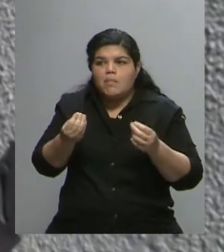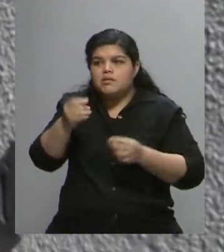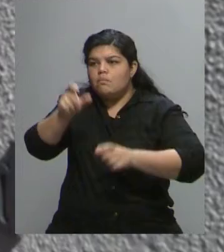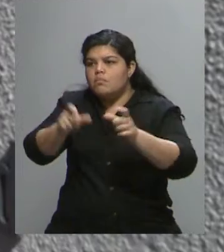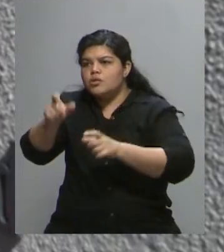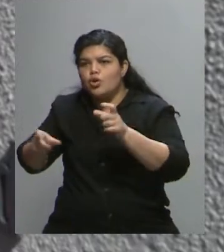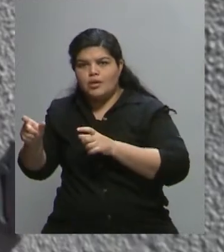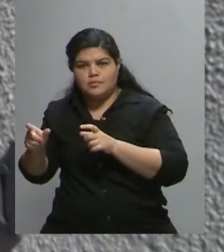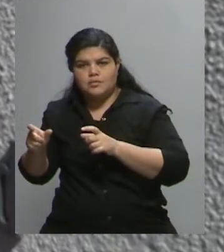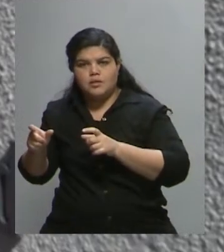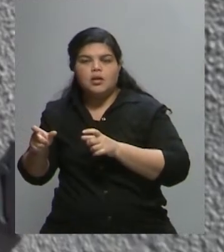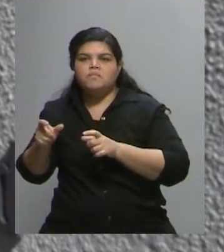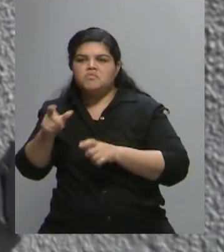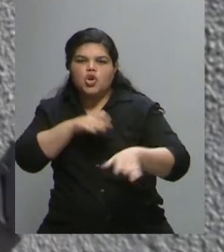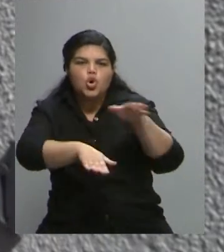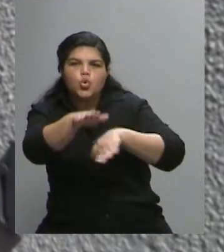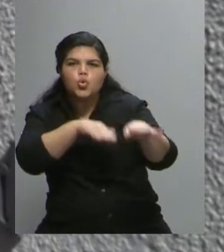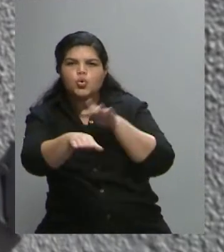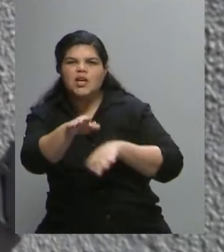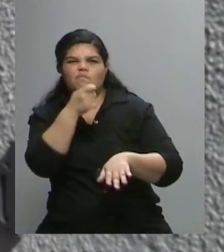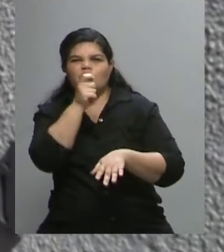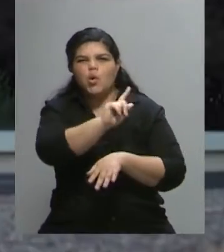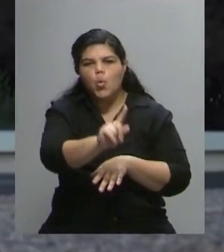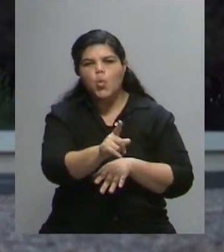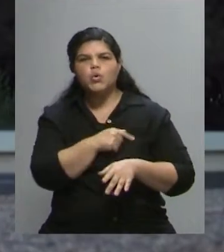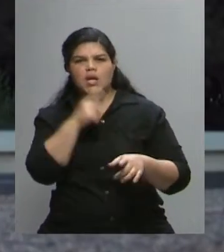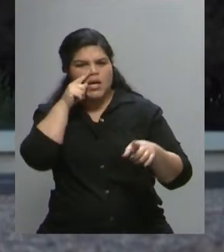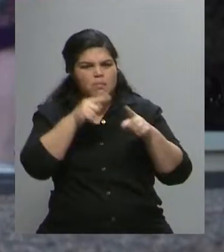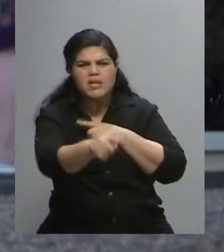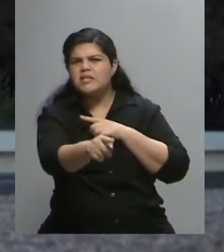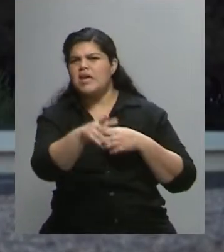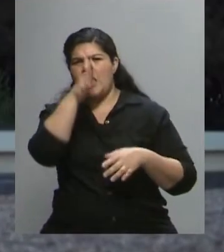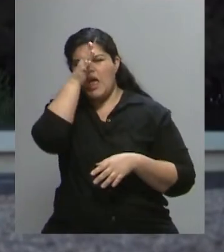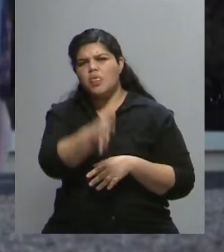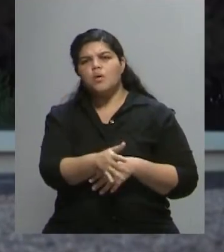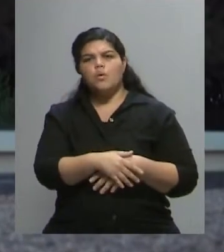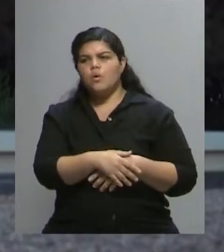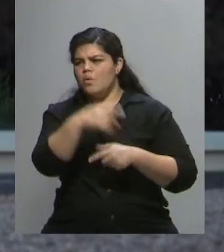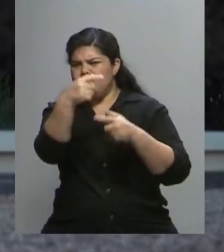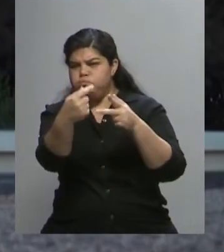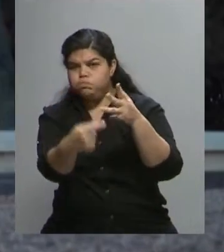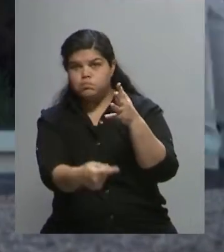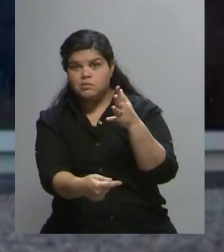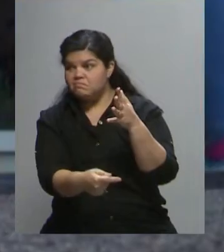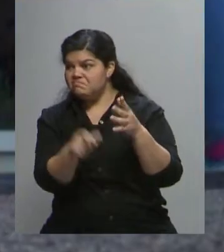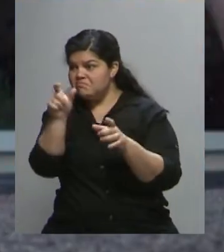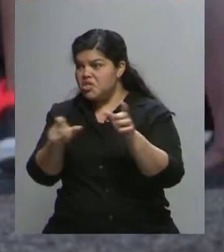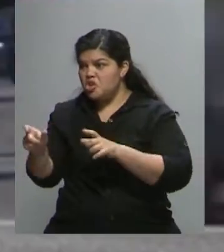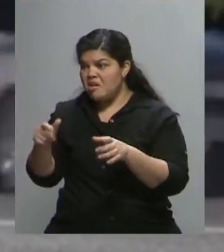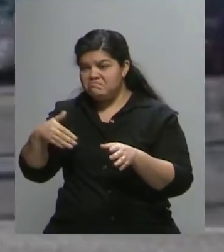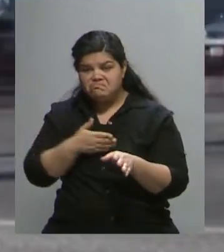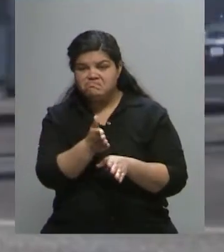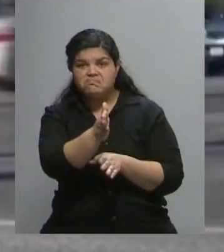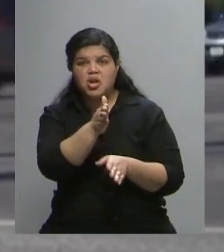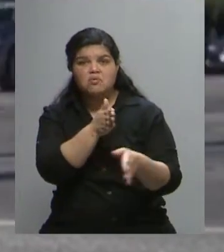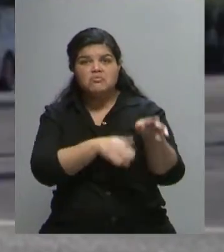la autopista, que no la usa porque es insegura, porque es cara, porque es lenta, porque lo que sea, ¿no? Entonces, ese tipo de preguntas, por ejemplo, ¿qué es lo que pasaría si